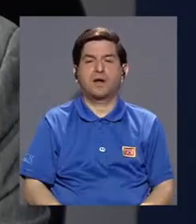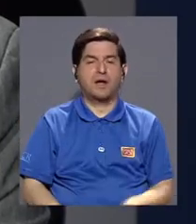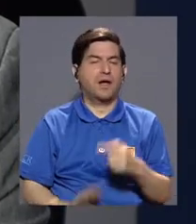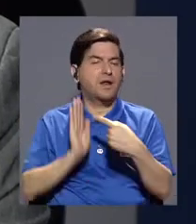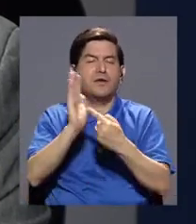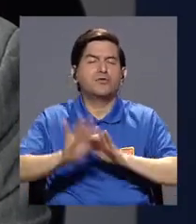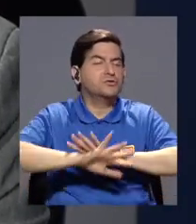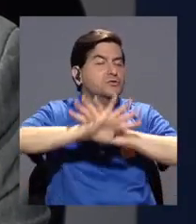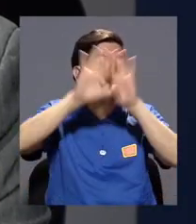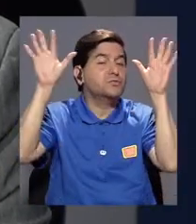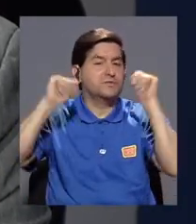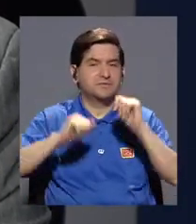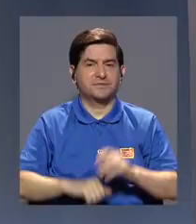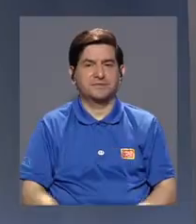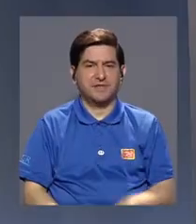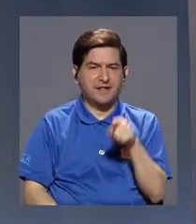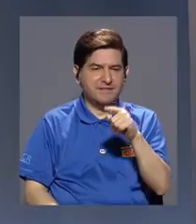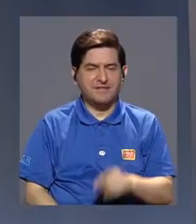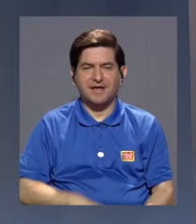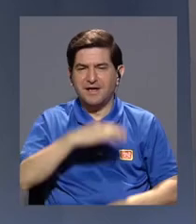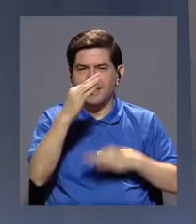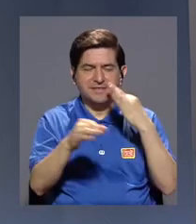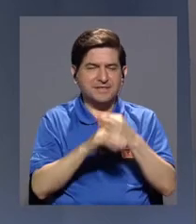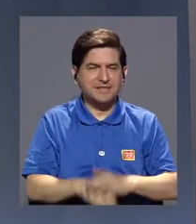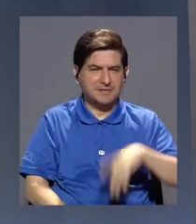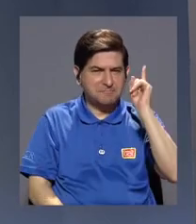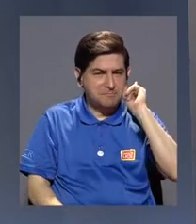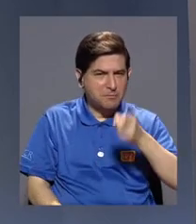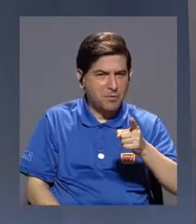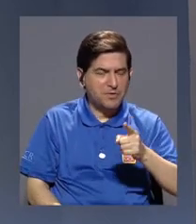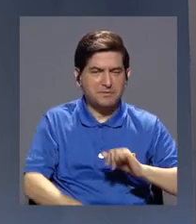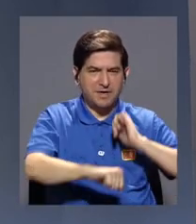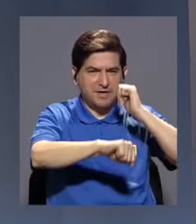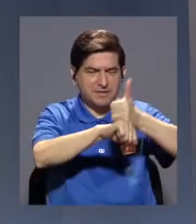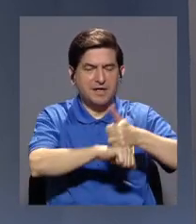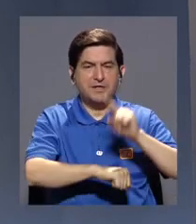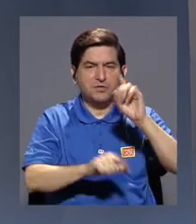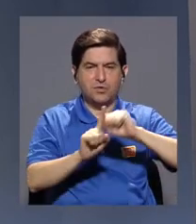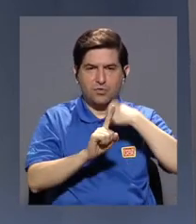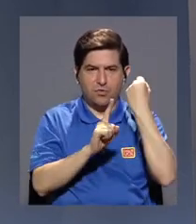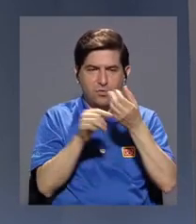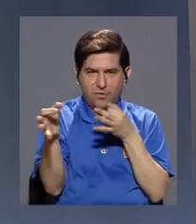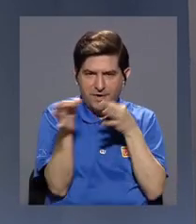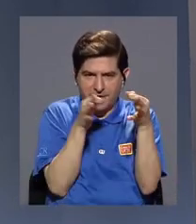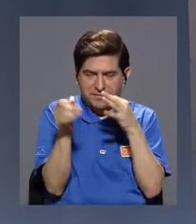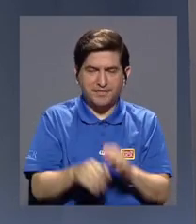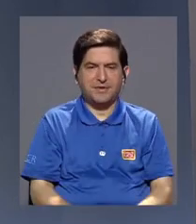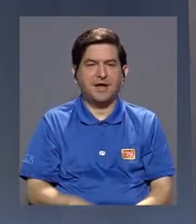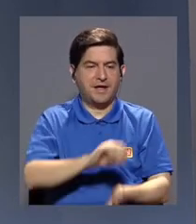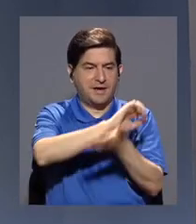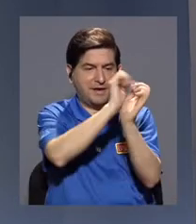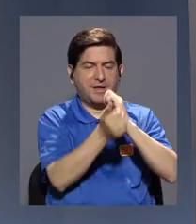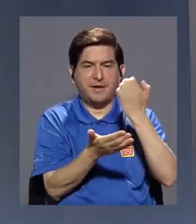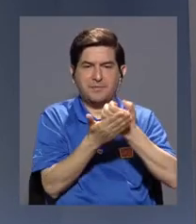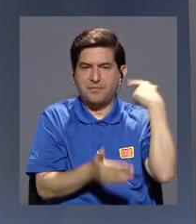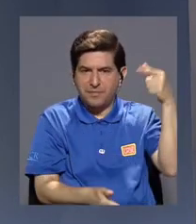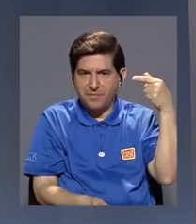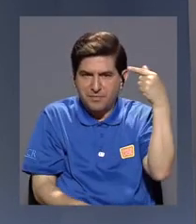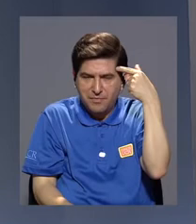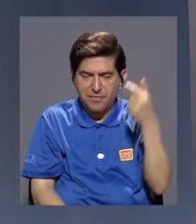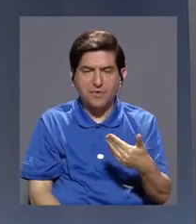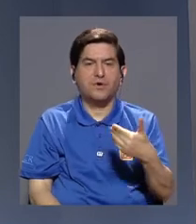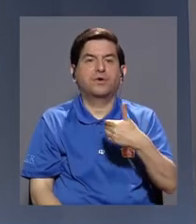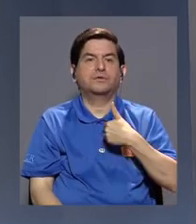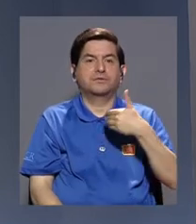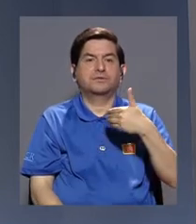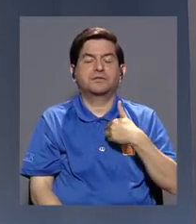hacen transparentes. Hablando sobre esas correas de transmisión, le voy a presentar un escenario. Reforma fiscal, que